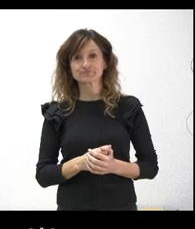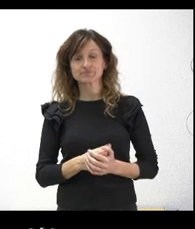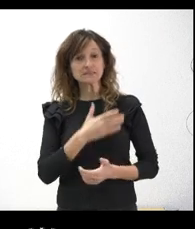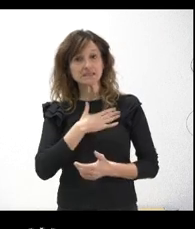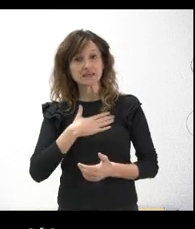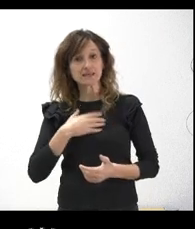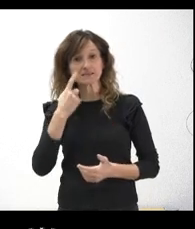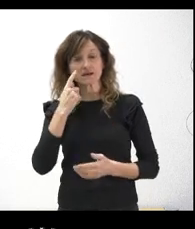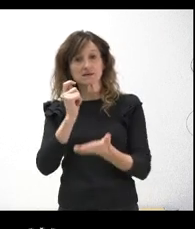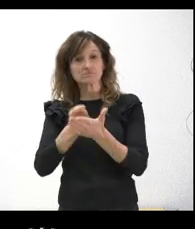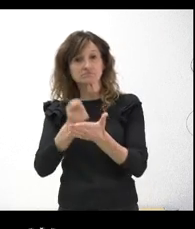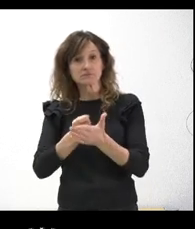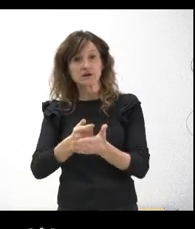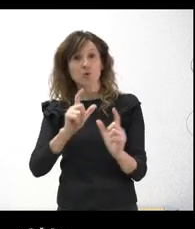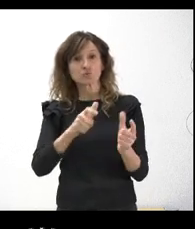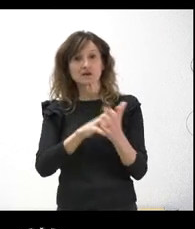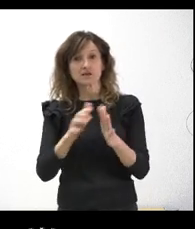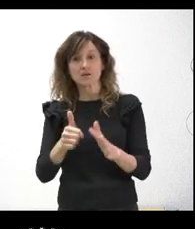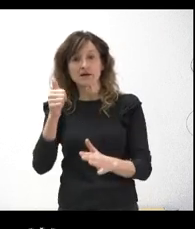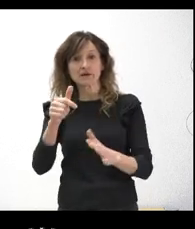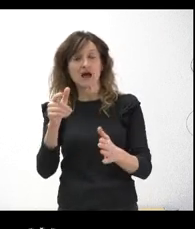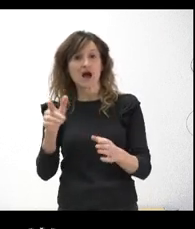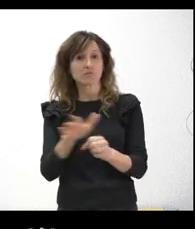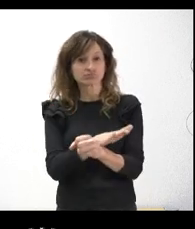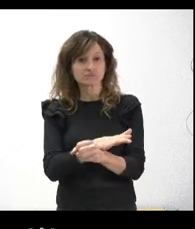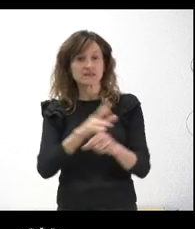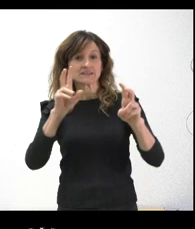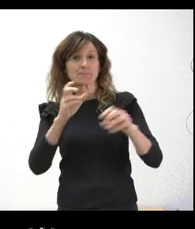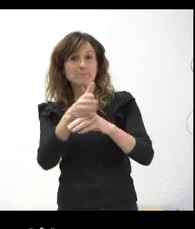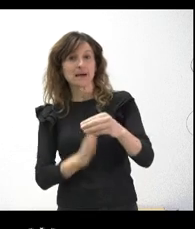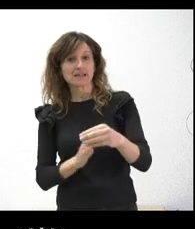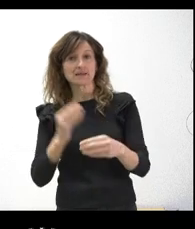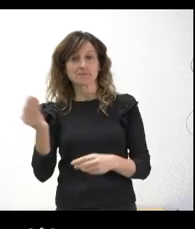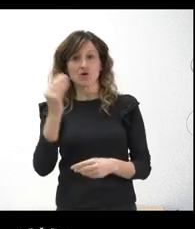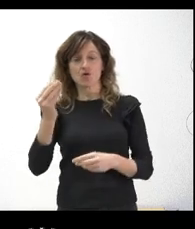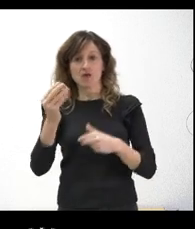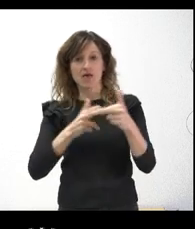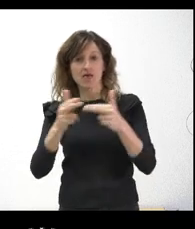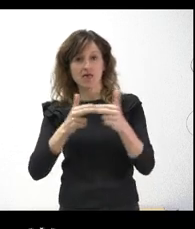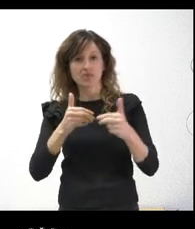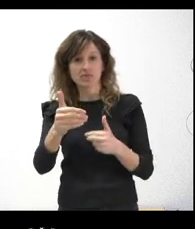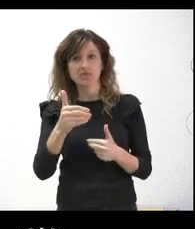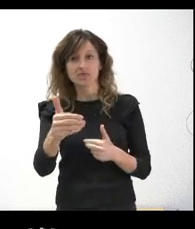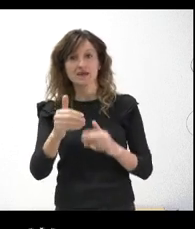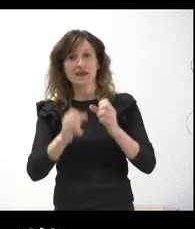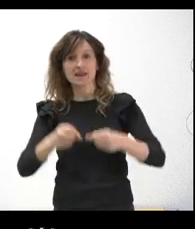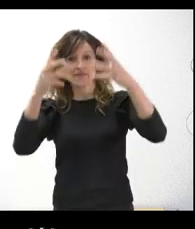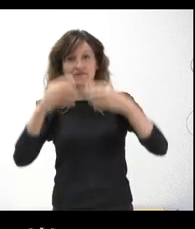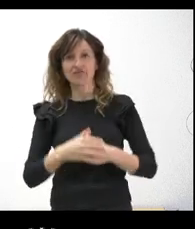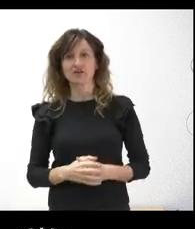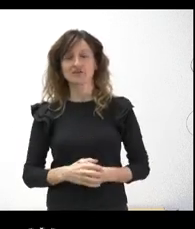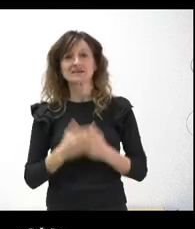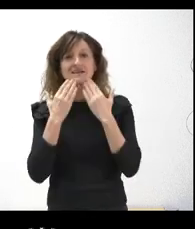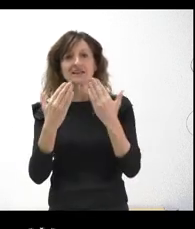aportación económica a la junta de Castilla de León para asumir de alguna manera parte de estas mejoras que se tienen que ejecutar todavía en el edificio